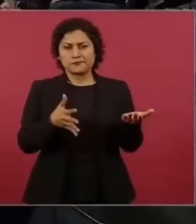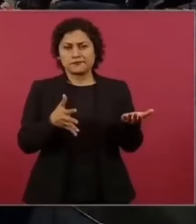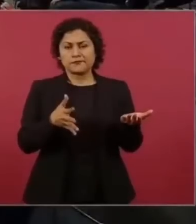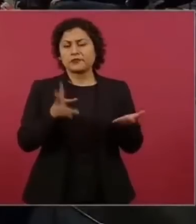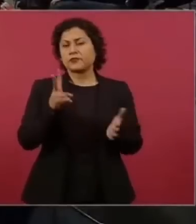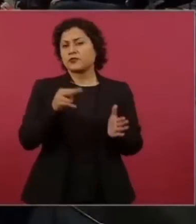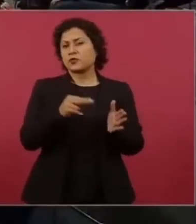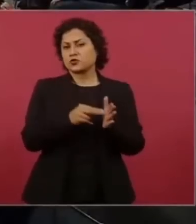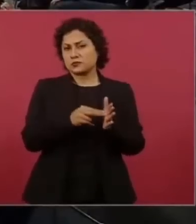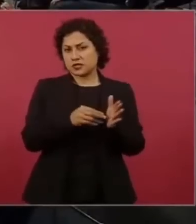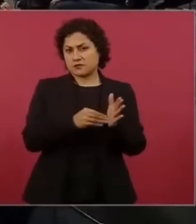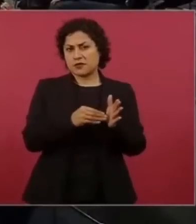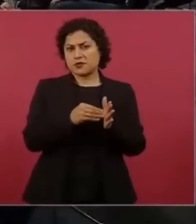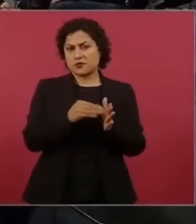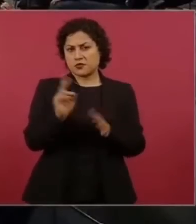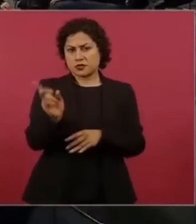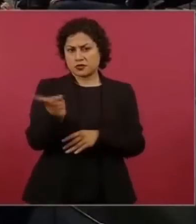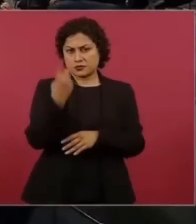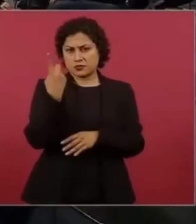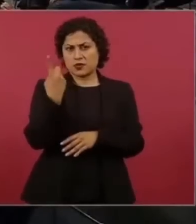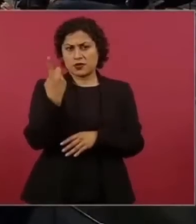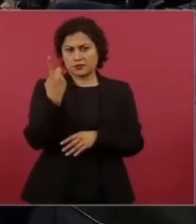cerca de $2,000,000,000,